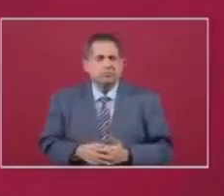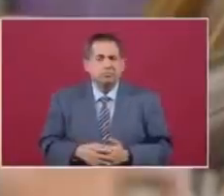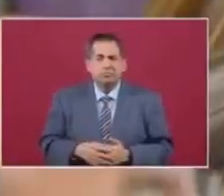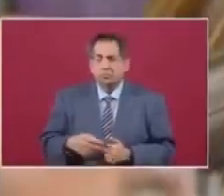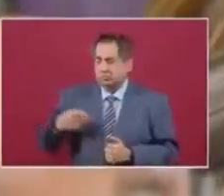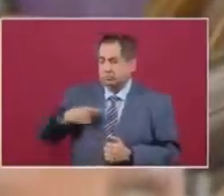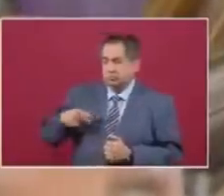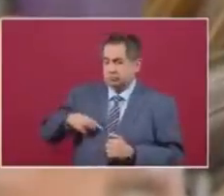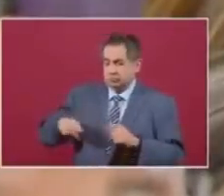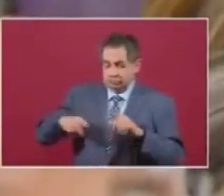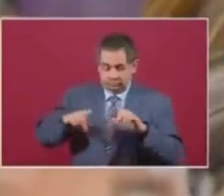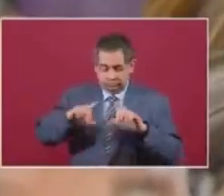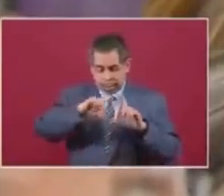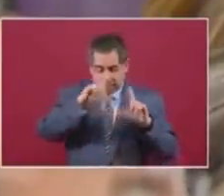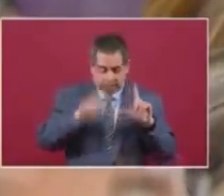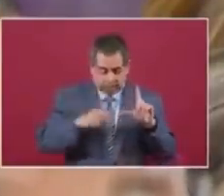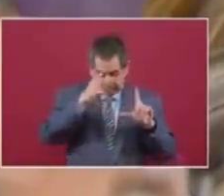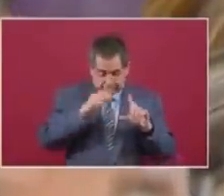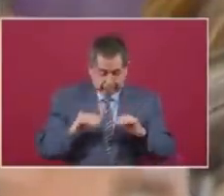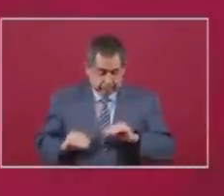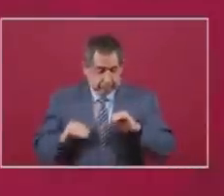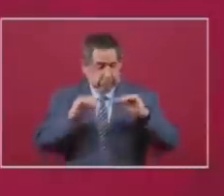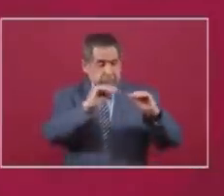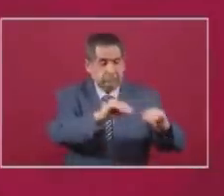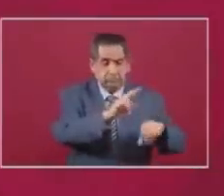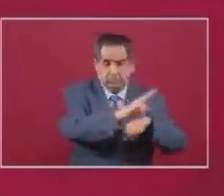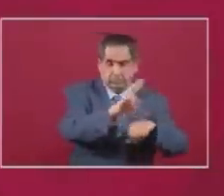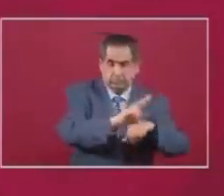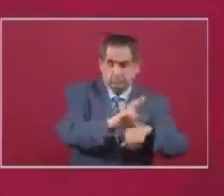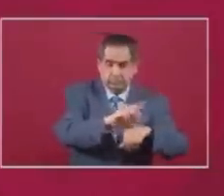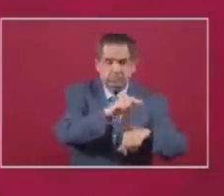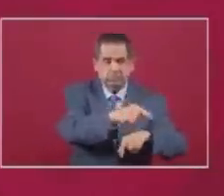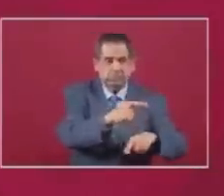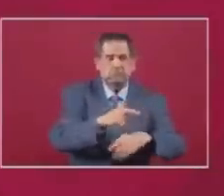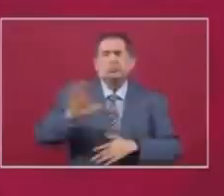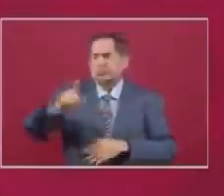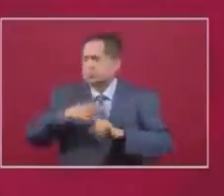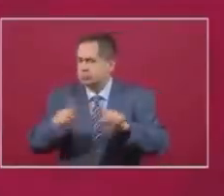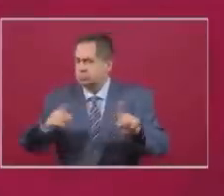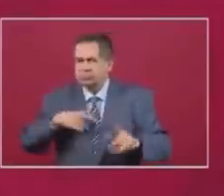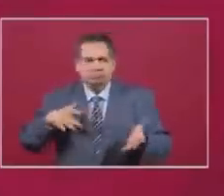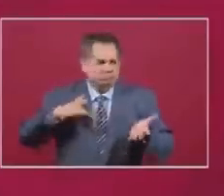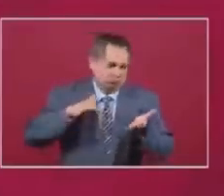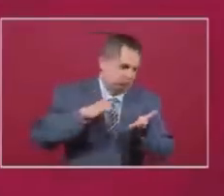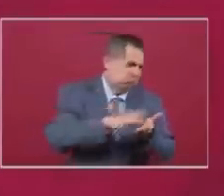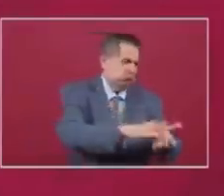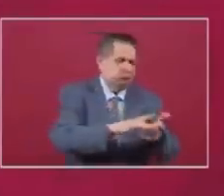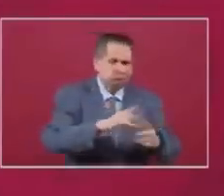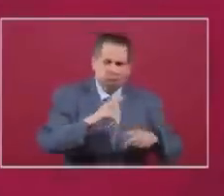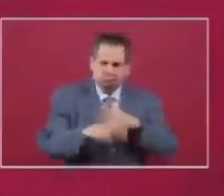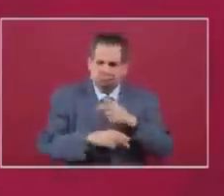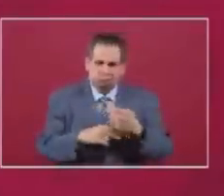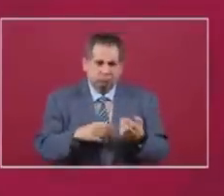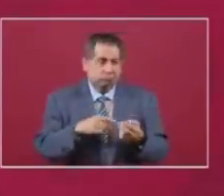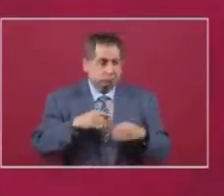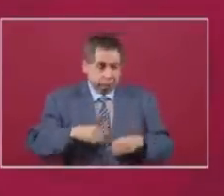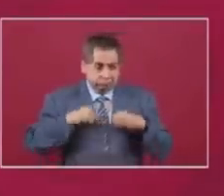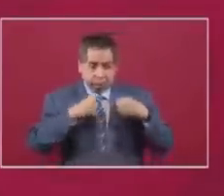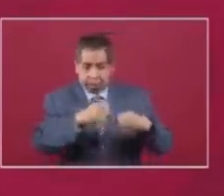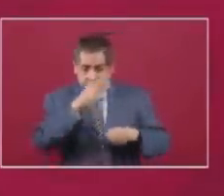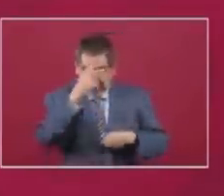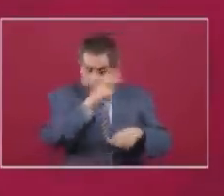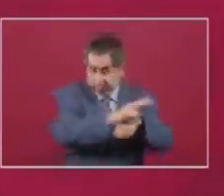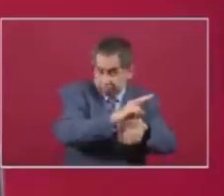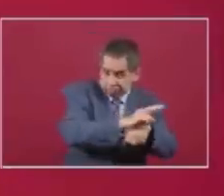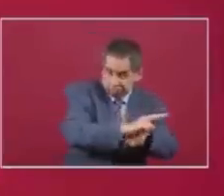que se encuentran en Venezuela de su gobierno? Todo nuestro apoyo, eso es distinto. Todo nuestro respaldo, y